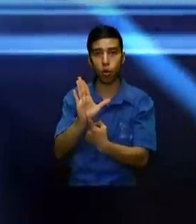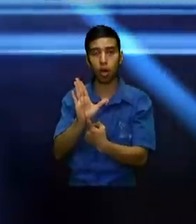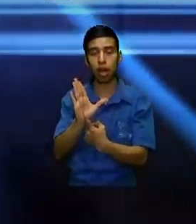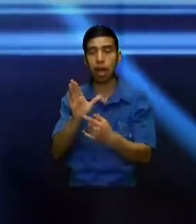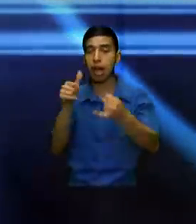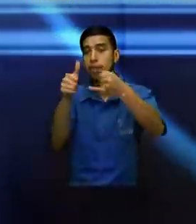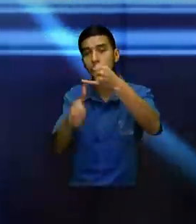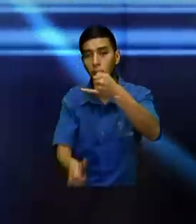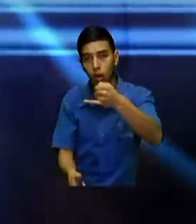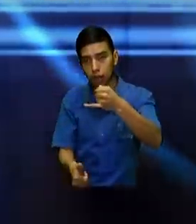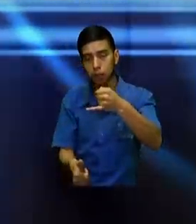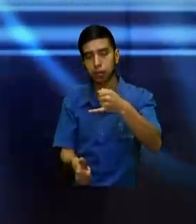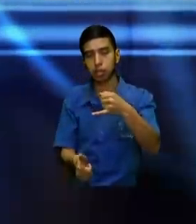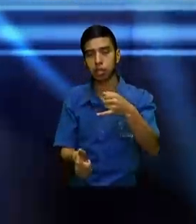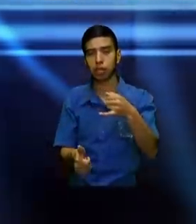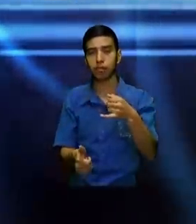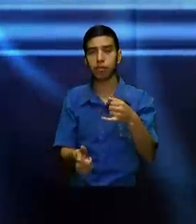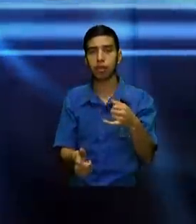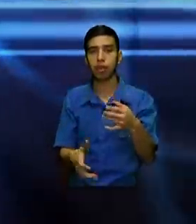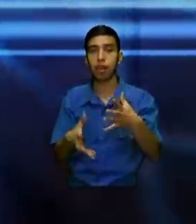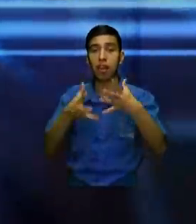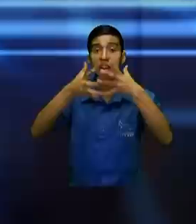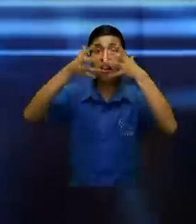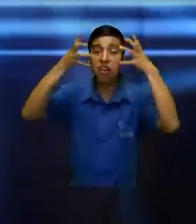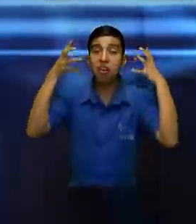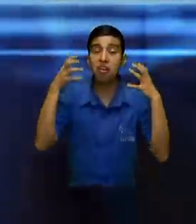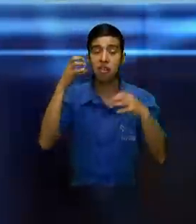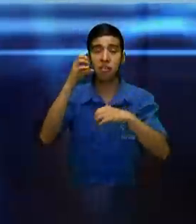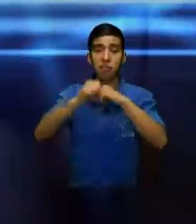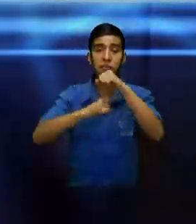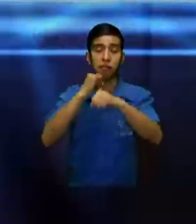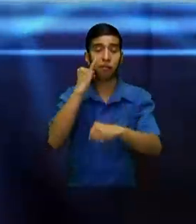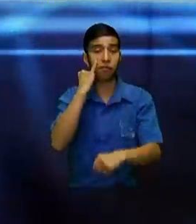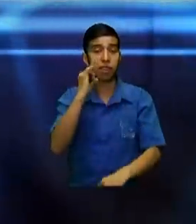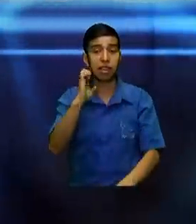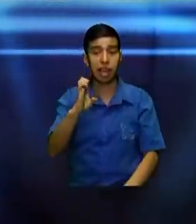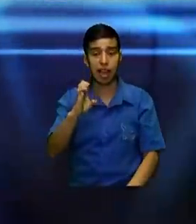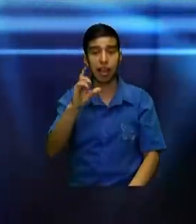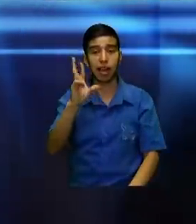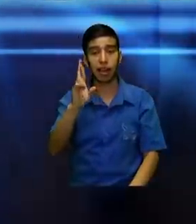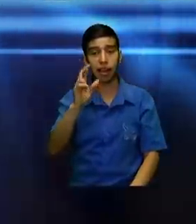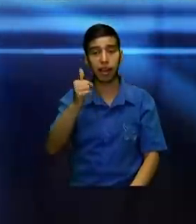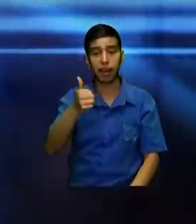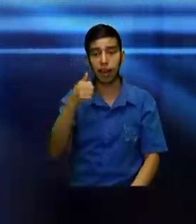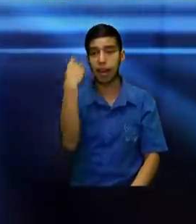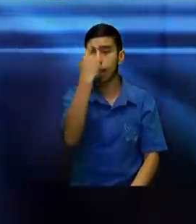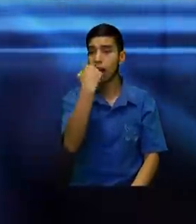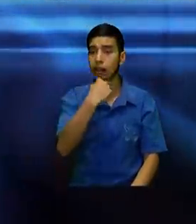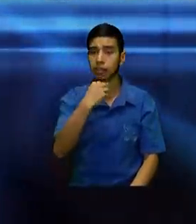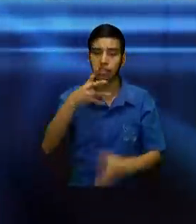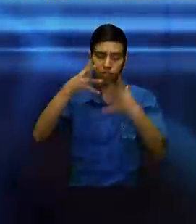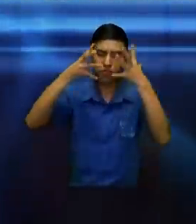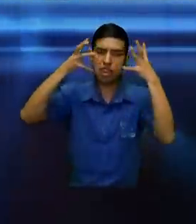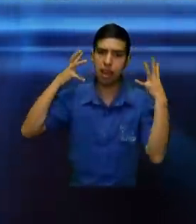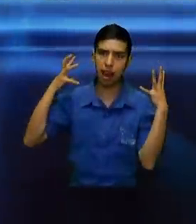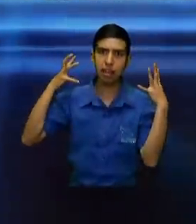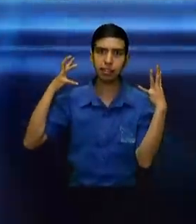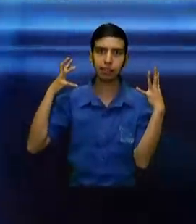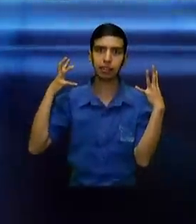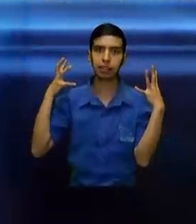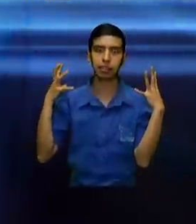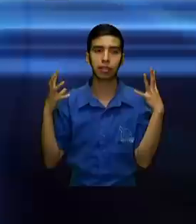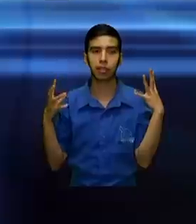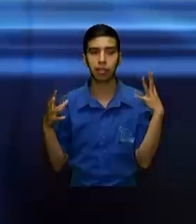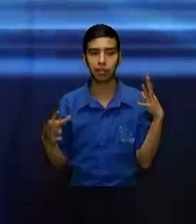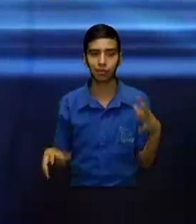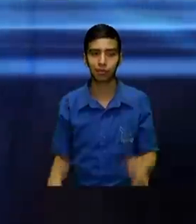Estas fieras, esto es otro tipo de potestades, cinco potestades. Entonces da miedo, hermano, si usted le da miedo que su chucho